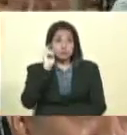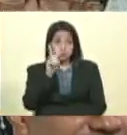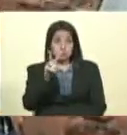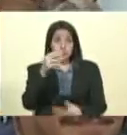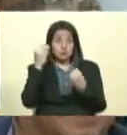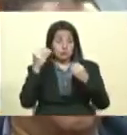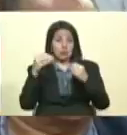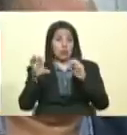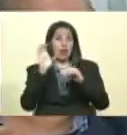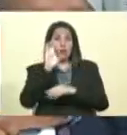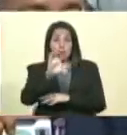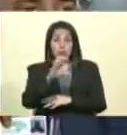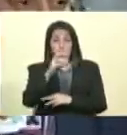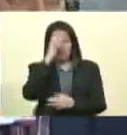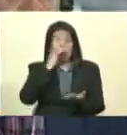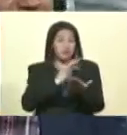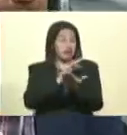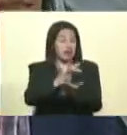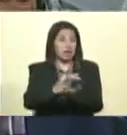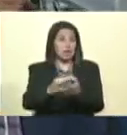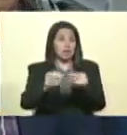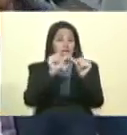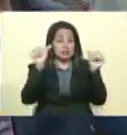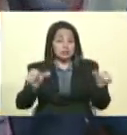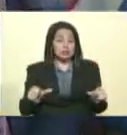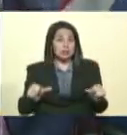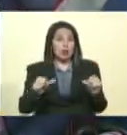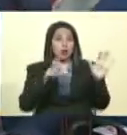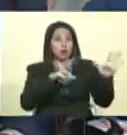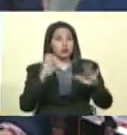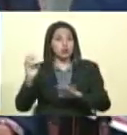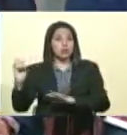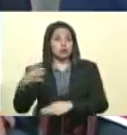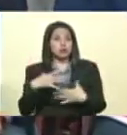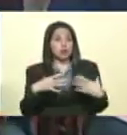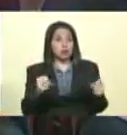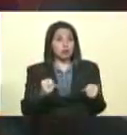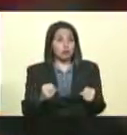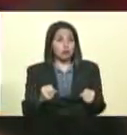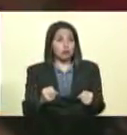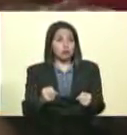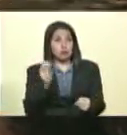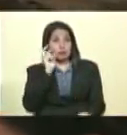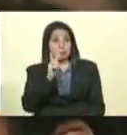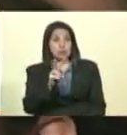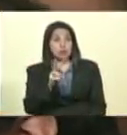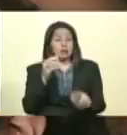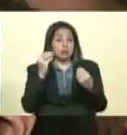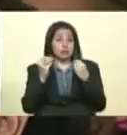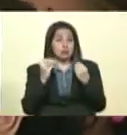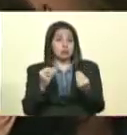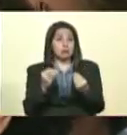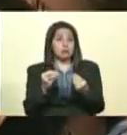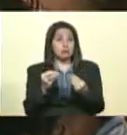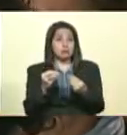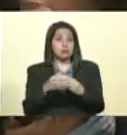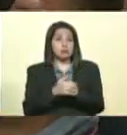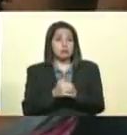de la patria. Tengo gran fe en el sistema del 800 Salud. Y vamos, mira, vamos